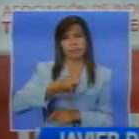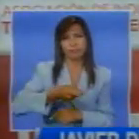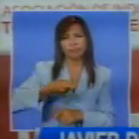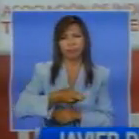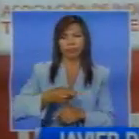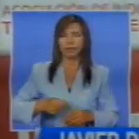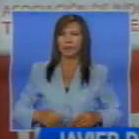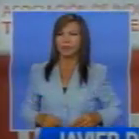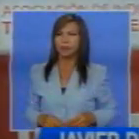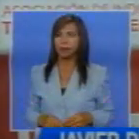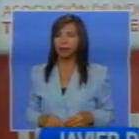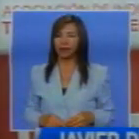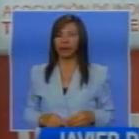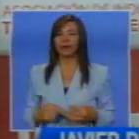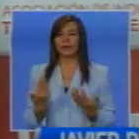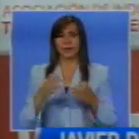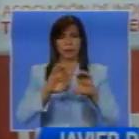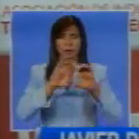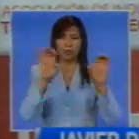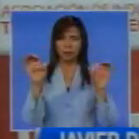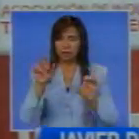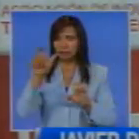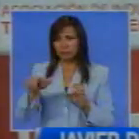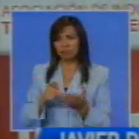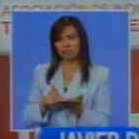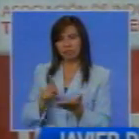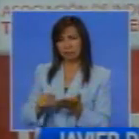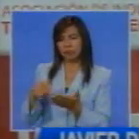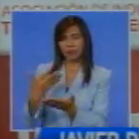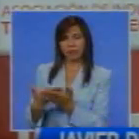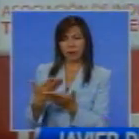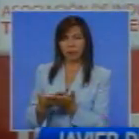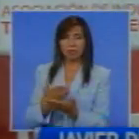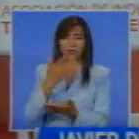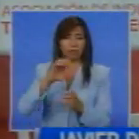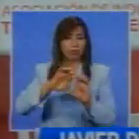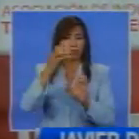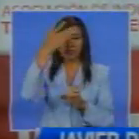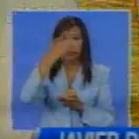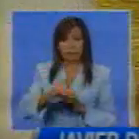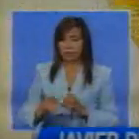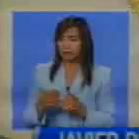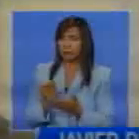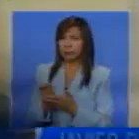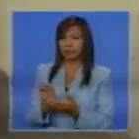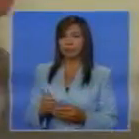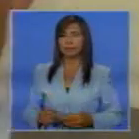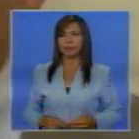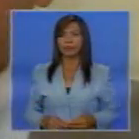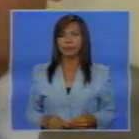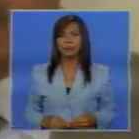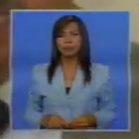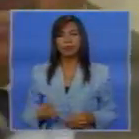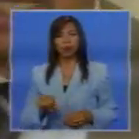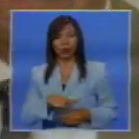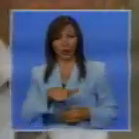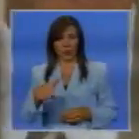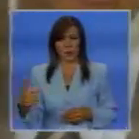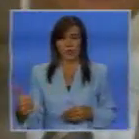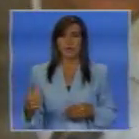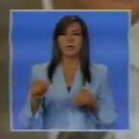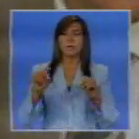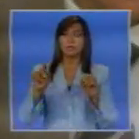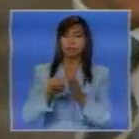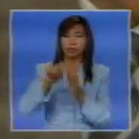la empresa a contratar de manera libre a sus ejecutivos. Del otro lado están los abogados, que ven